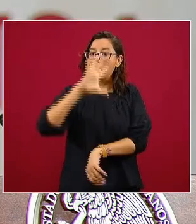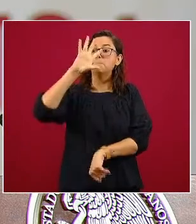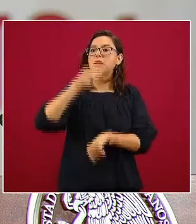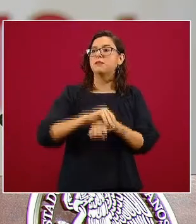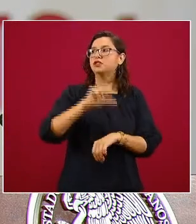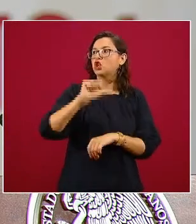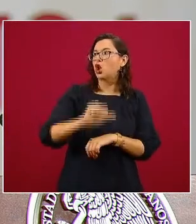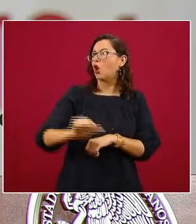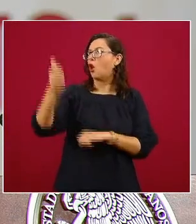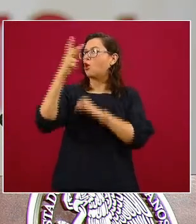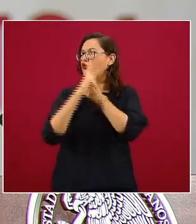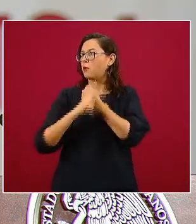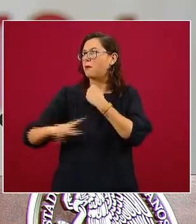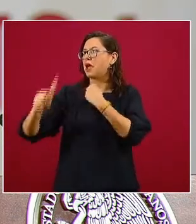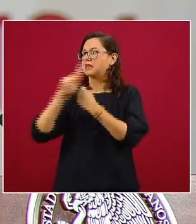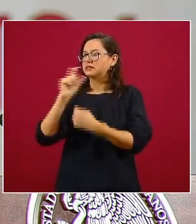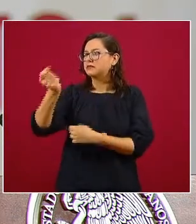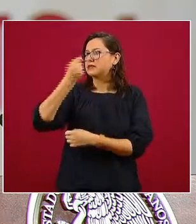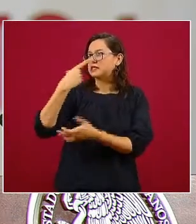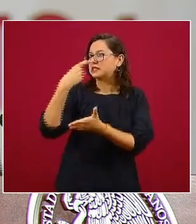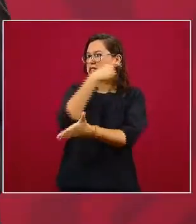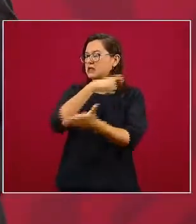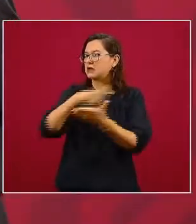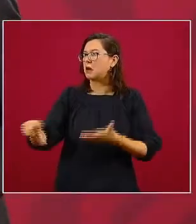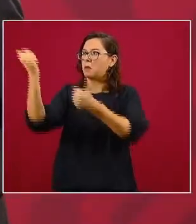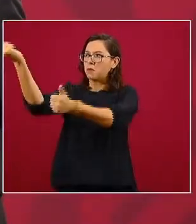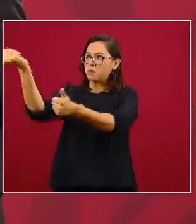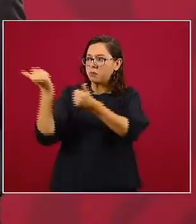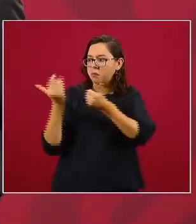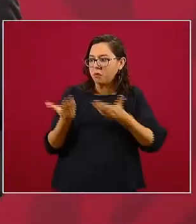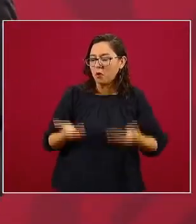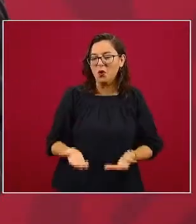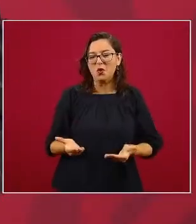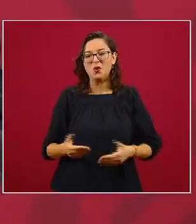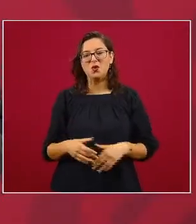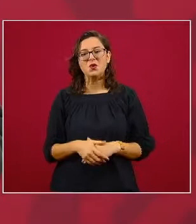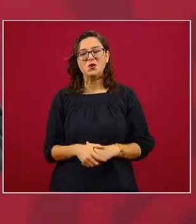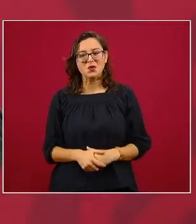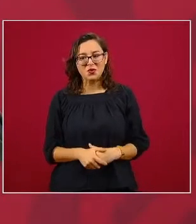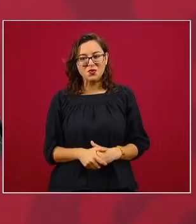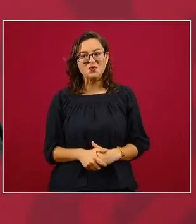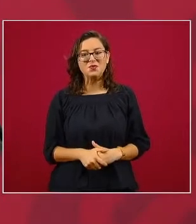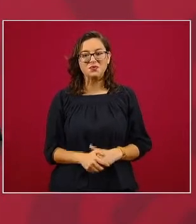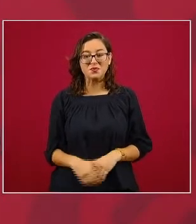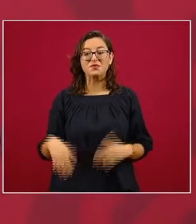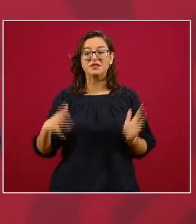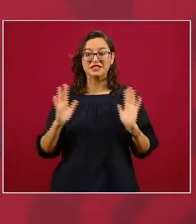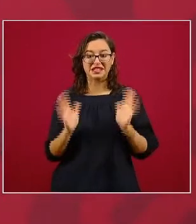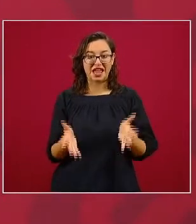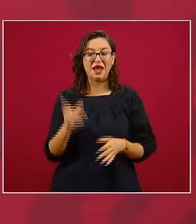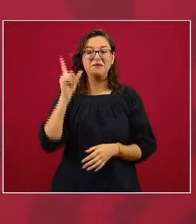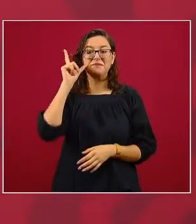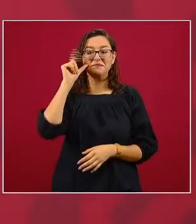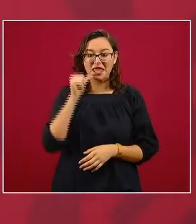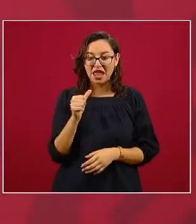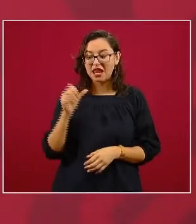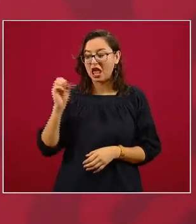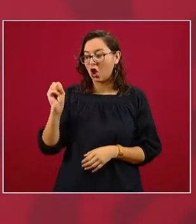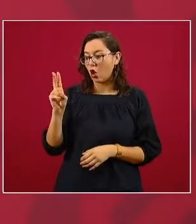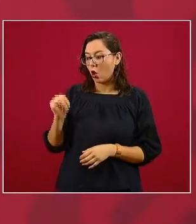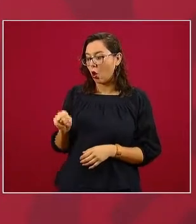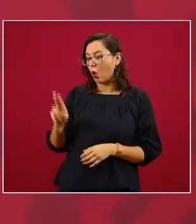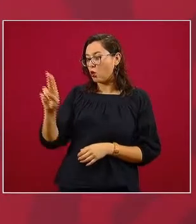medicinas en el extranjero, vamos mañana a celebrar un convenio con la ONU